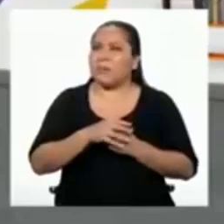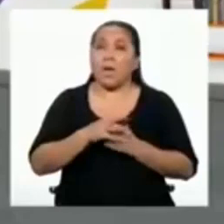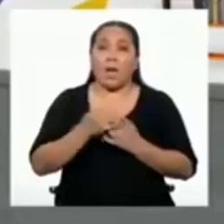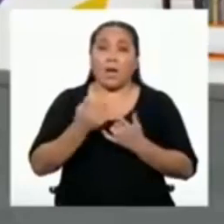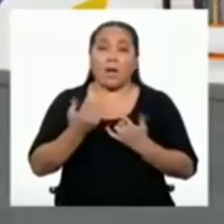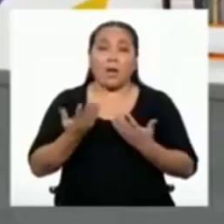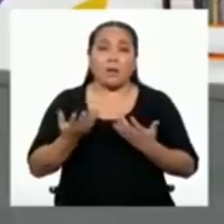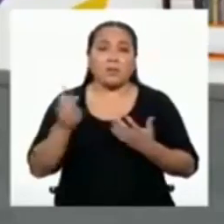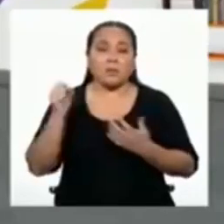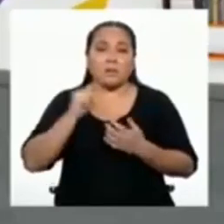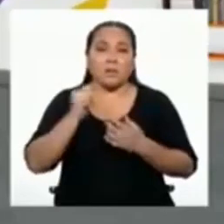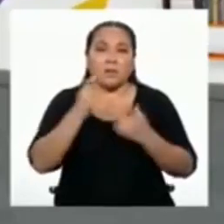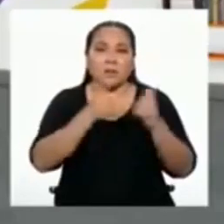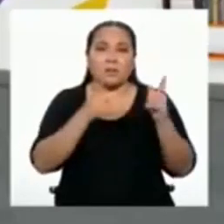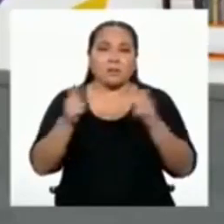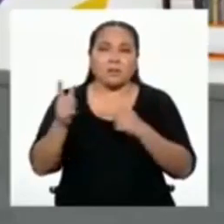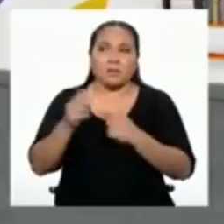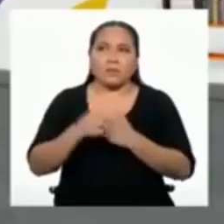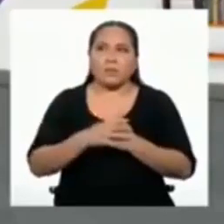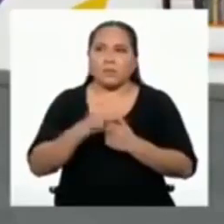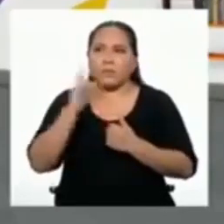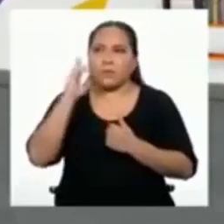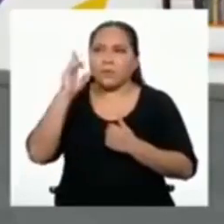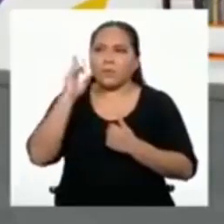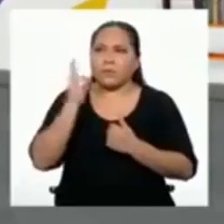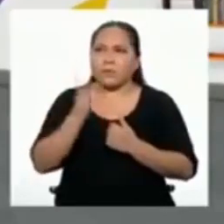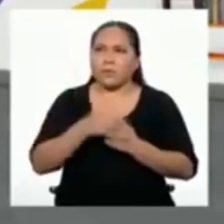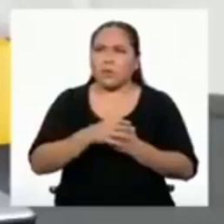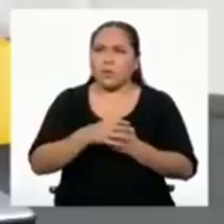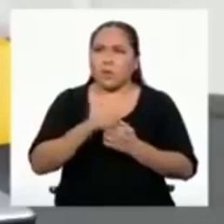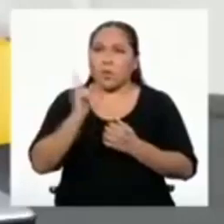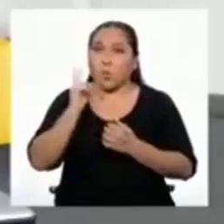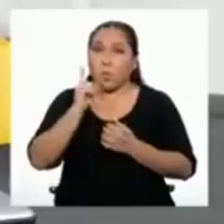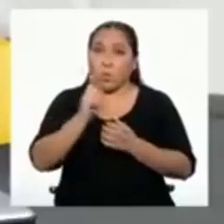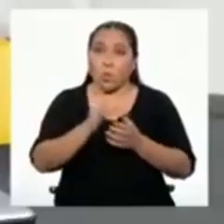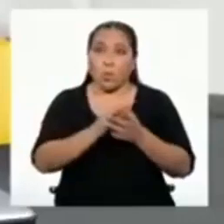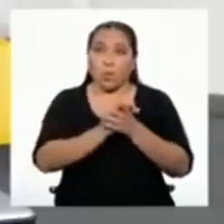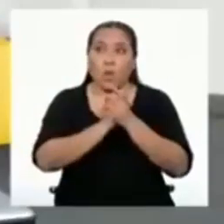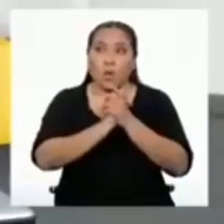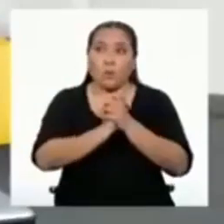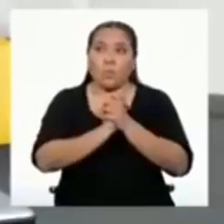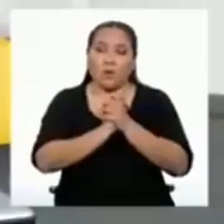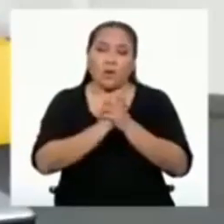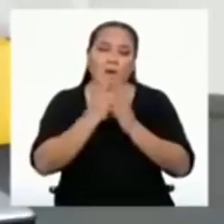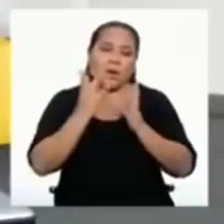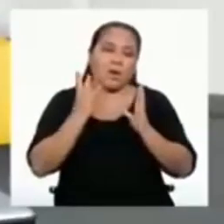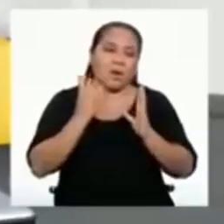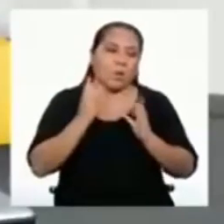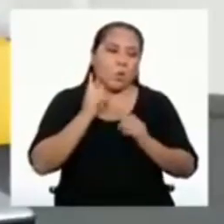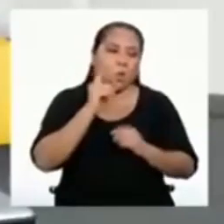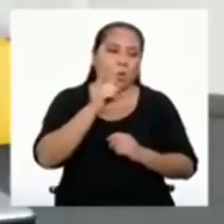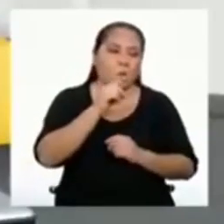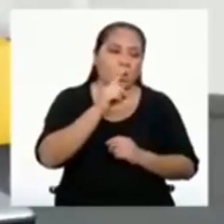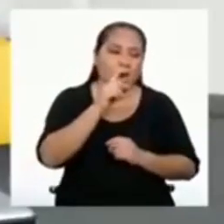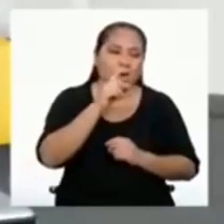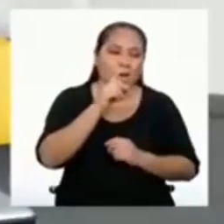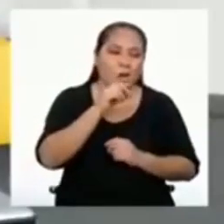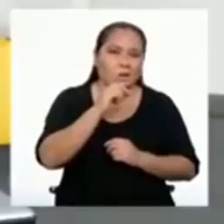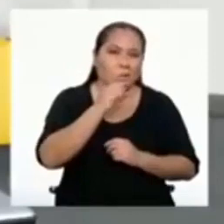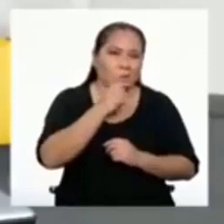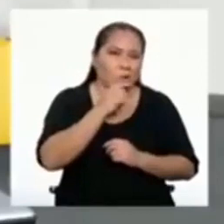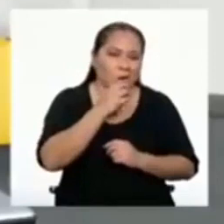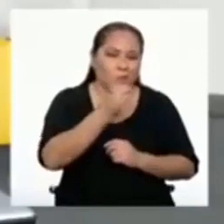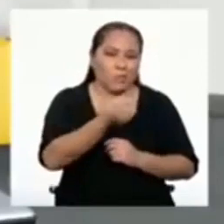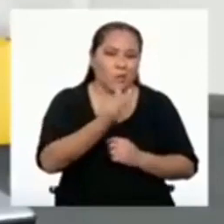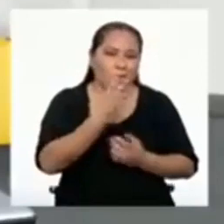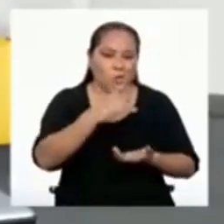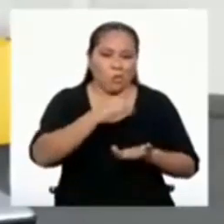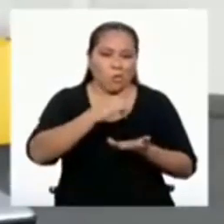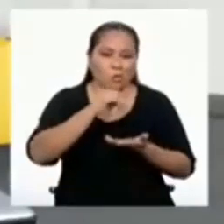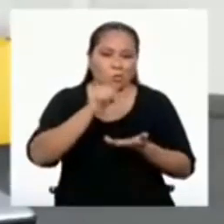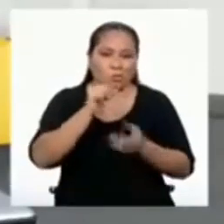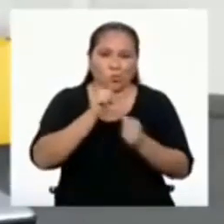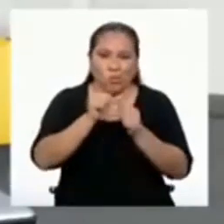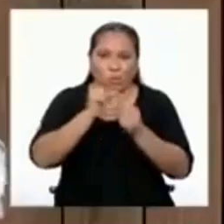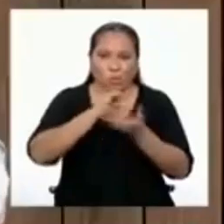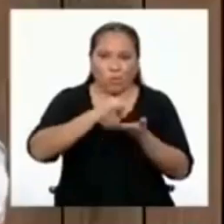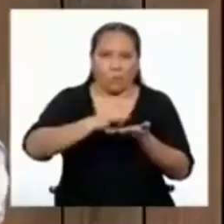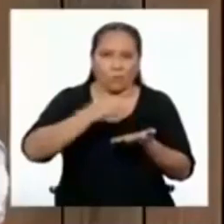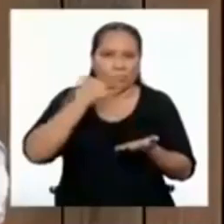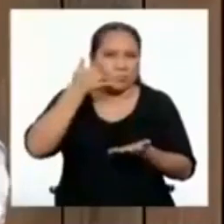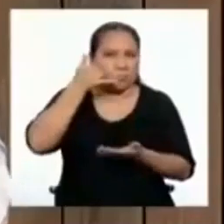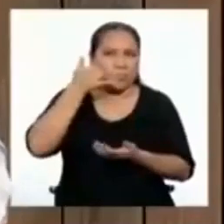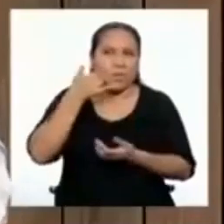Ahora sí, listo. Profesor, una amiga, una chica me dio su número y me dijo que me podía ayudar con